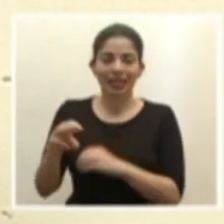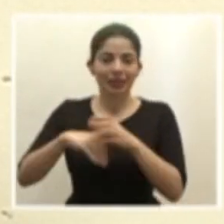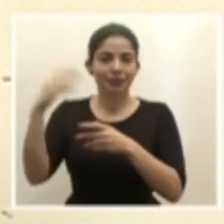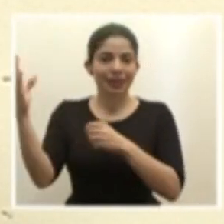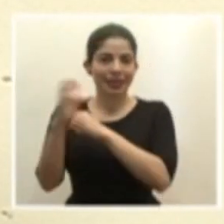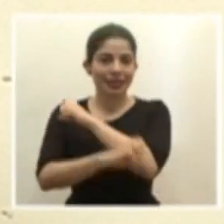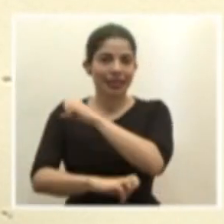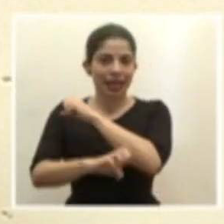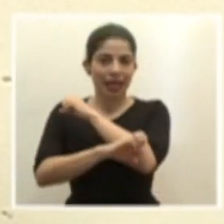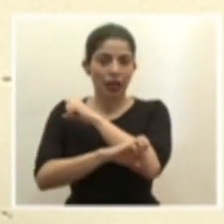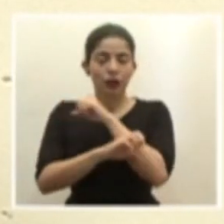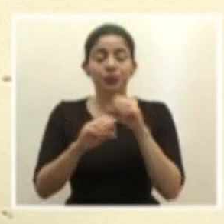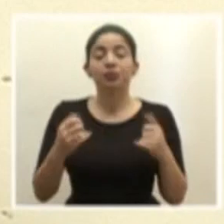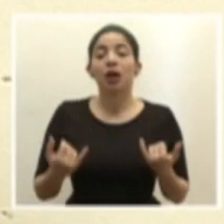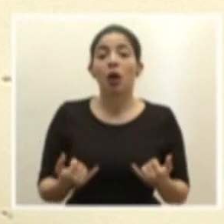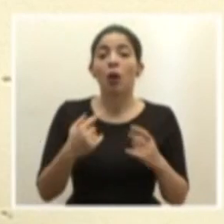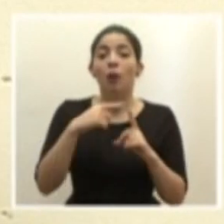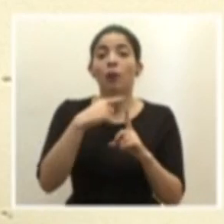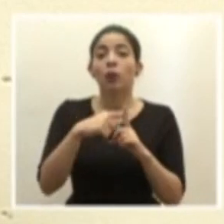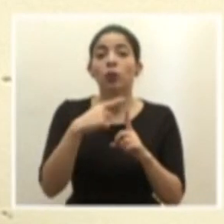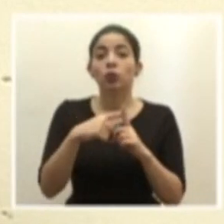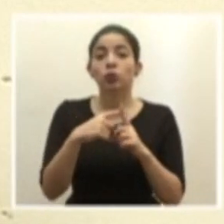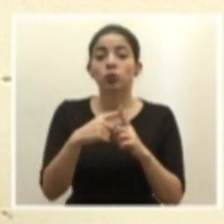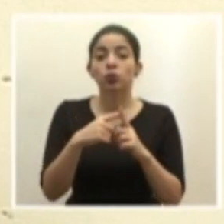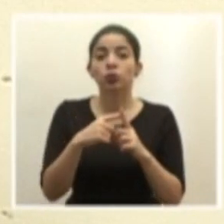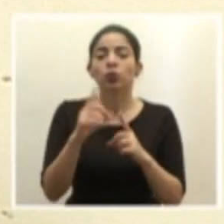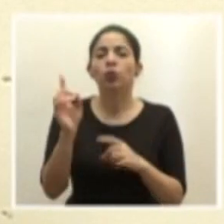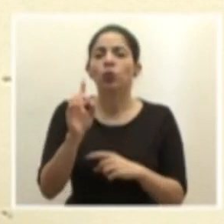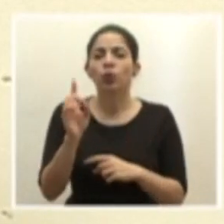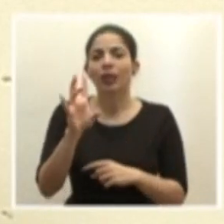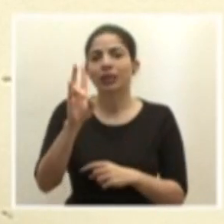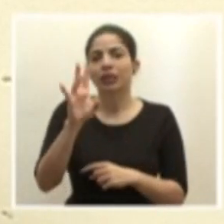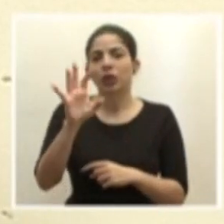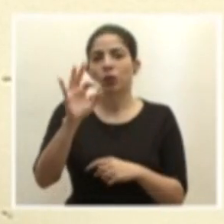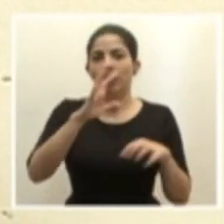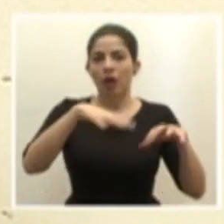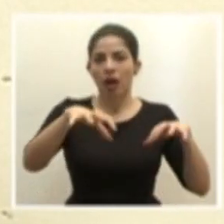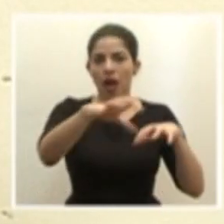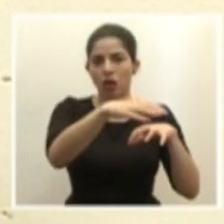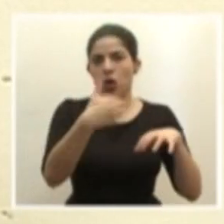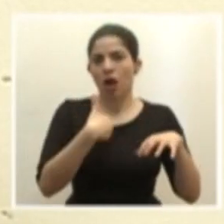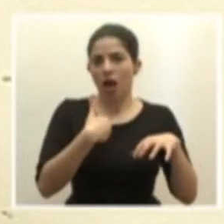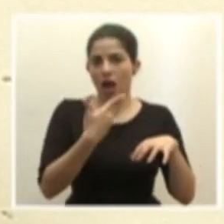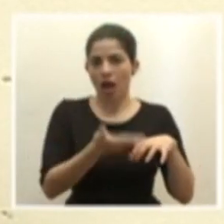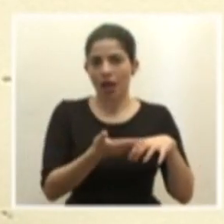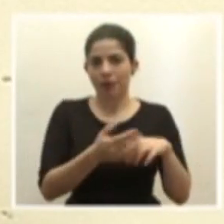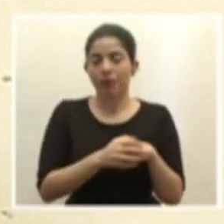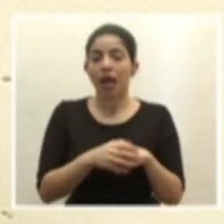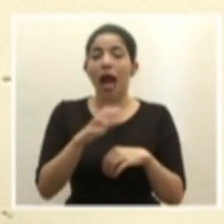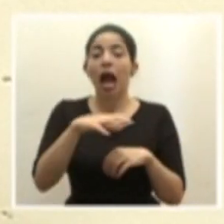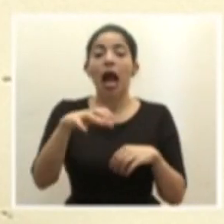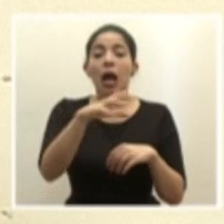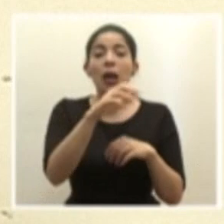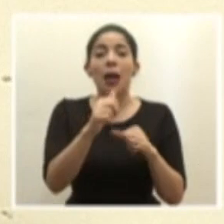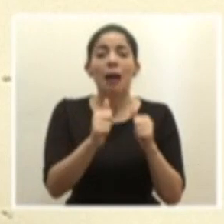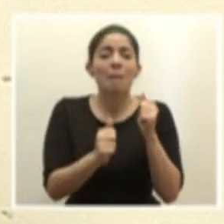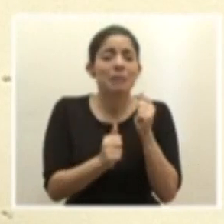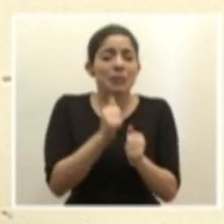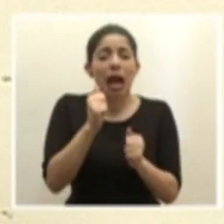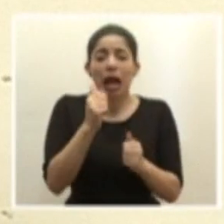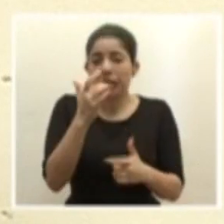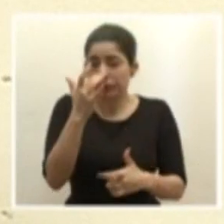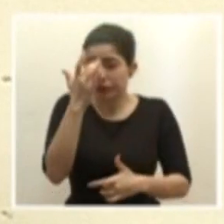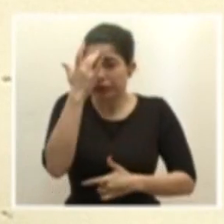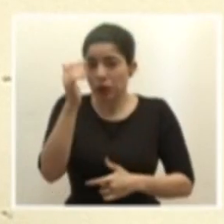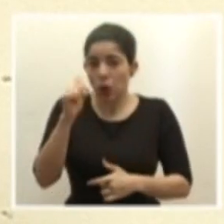son extranjeros. Se contabilizan casos positivos en 79 cantones, siendo los cantones que más aportaron casos